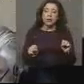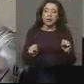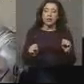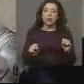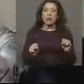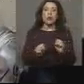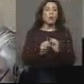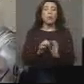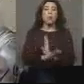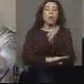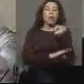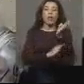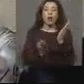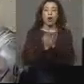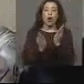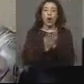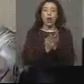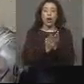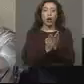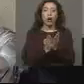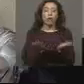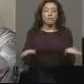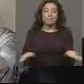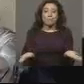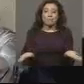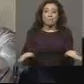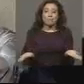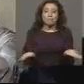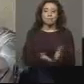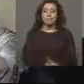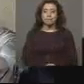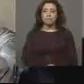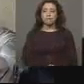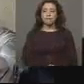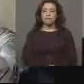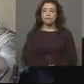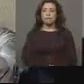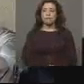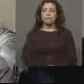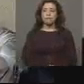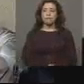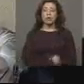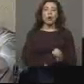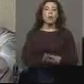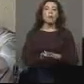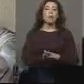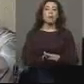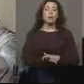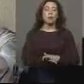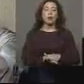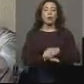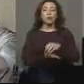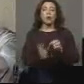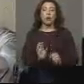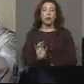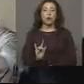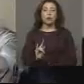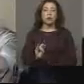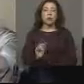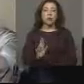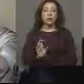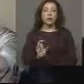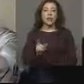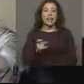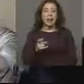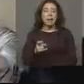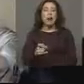no pueden asistir al colegio, o simplemente cuando hay tiempo, por ejemplo, en las comunas de Putre o Camarones,